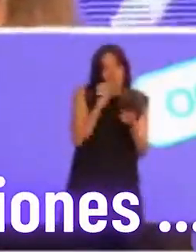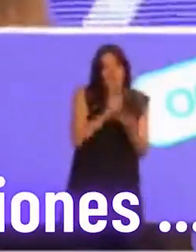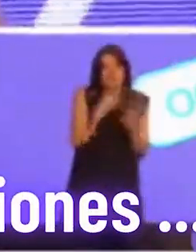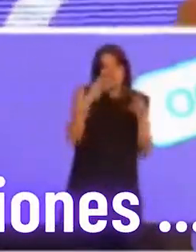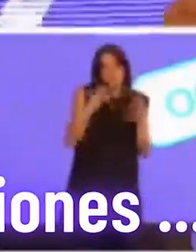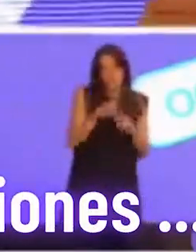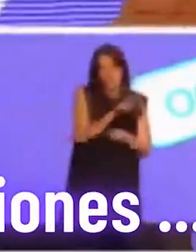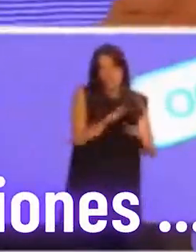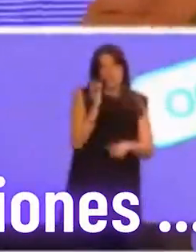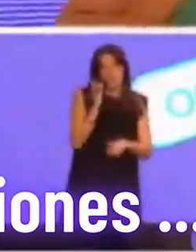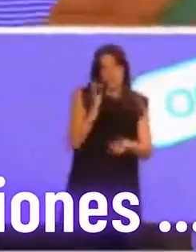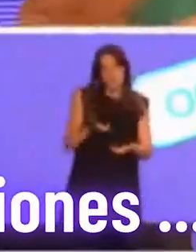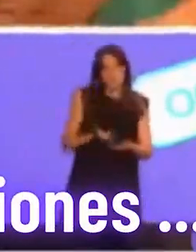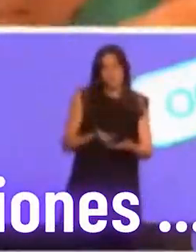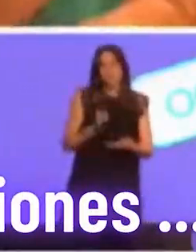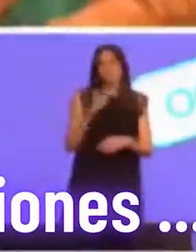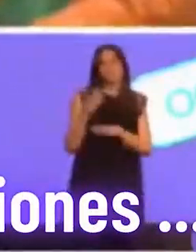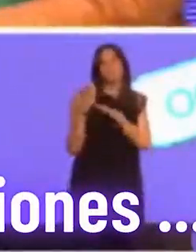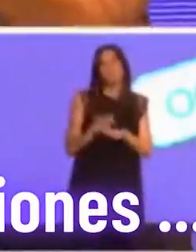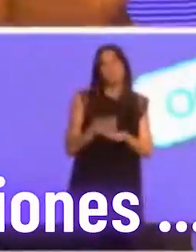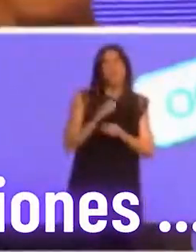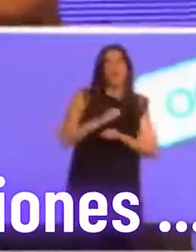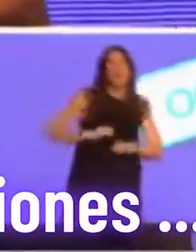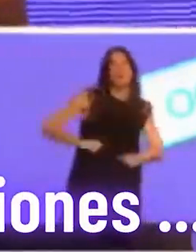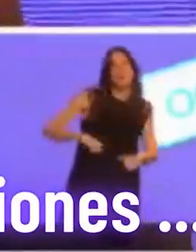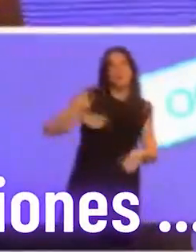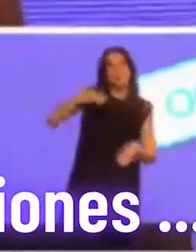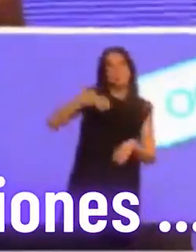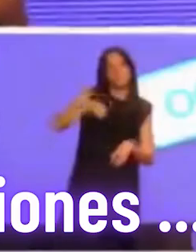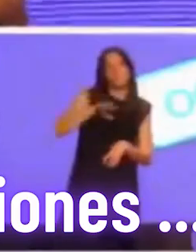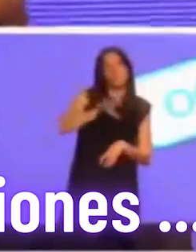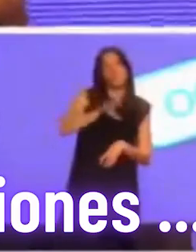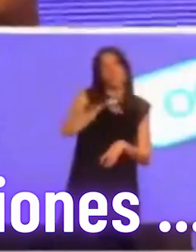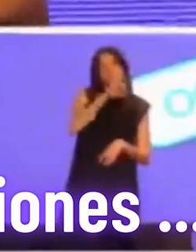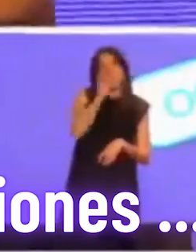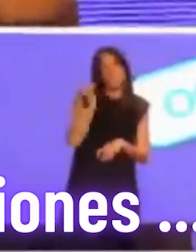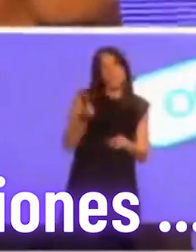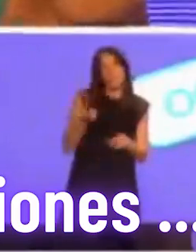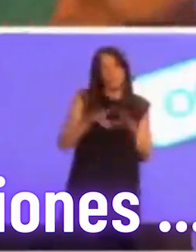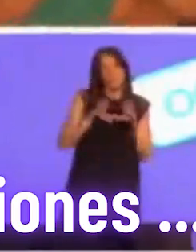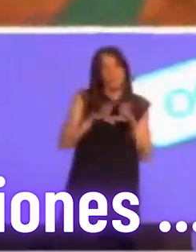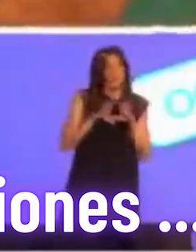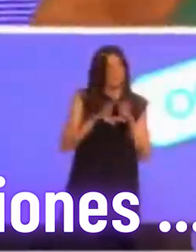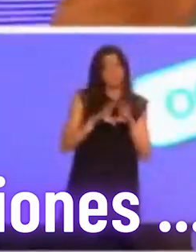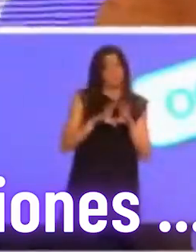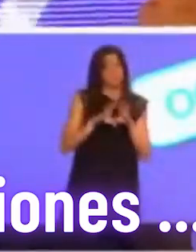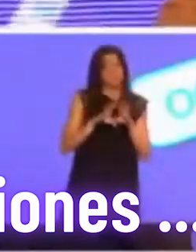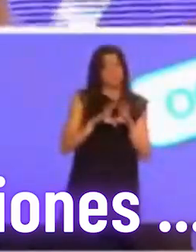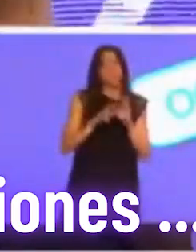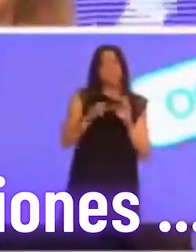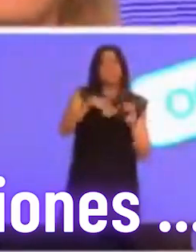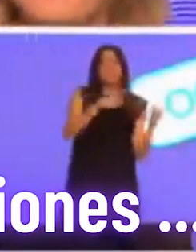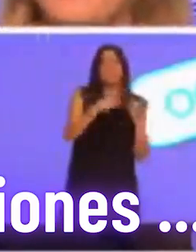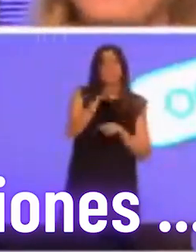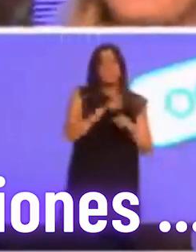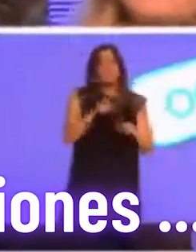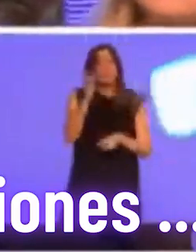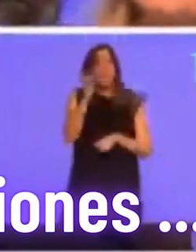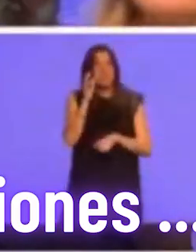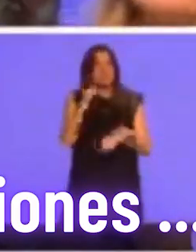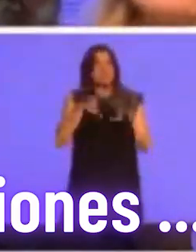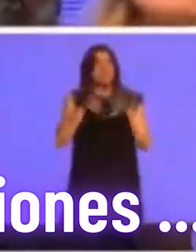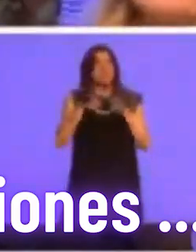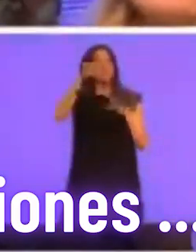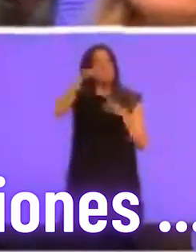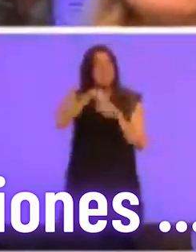No nos basta con que Ayuso llegue a ser presidenta de la Comunidad de Madrid. Si no tenemos mujeres feministas en las